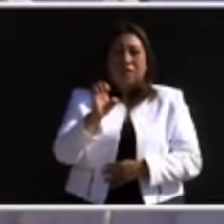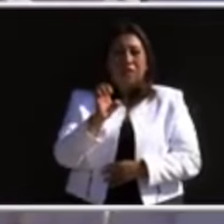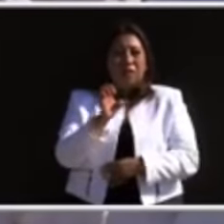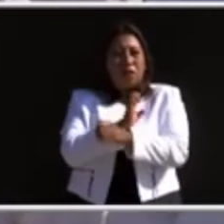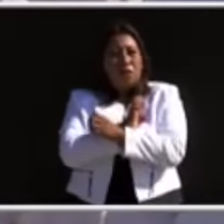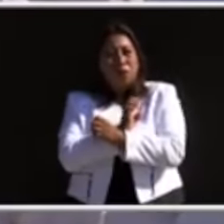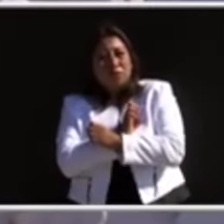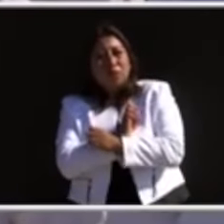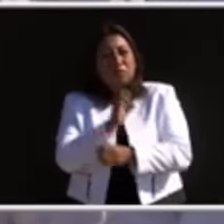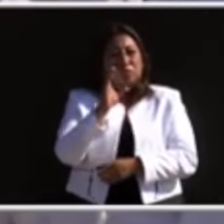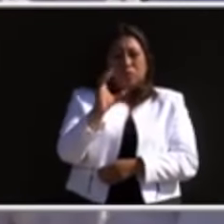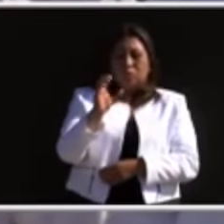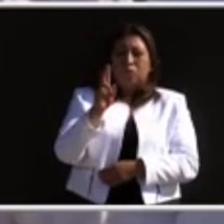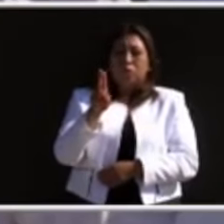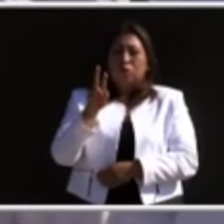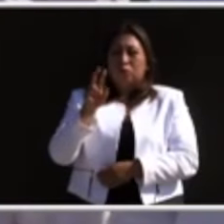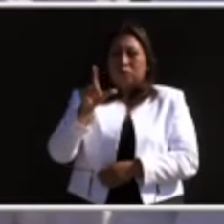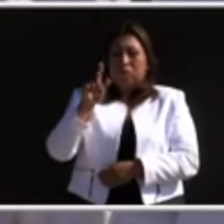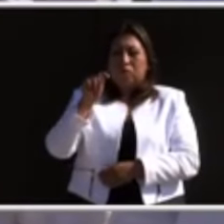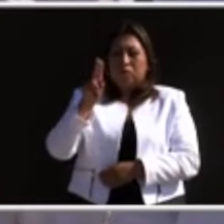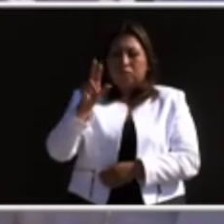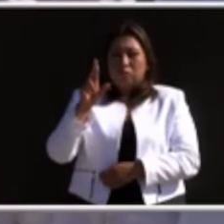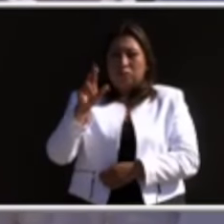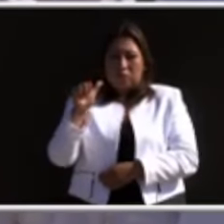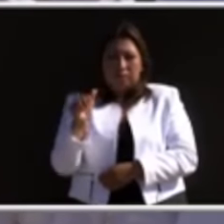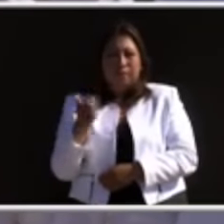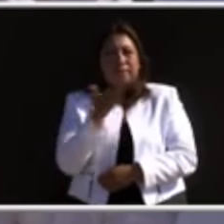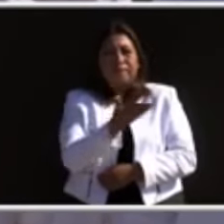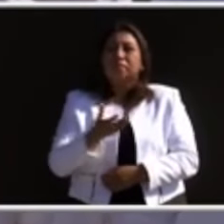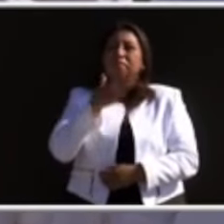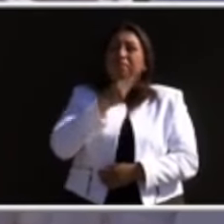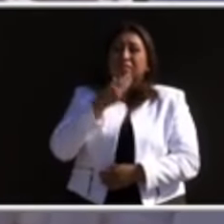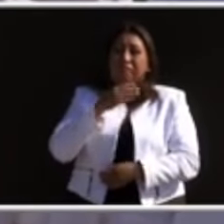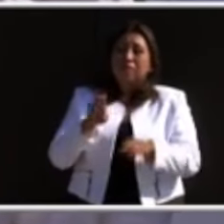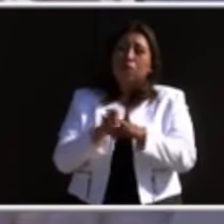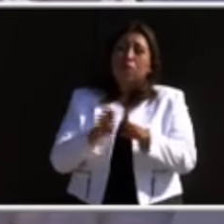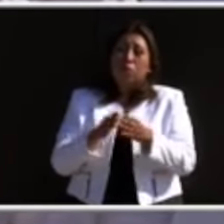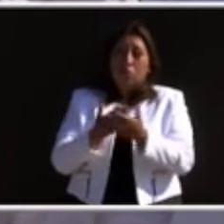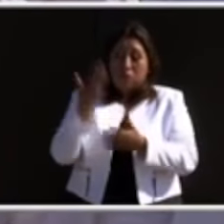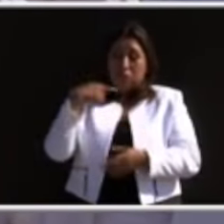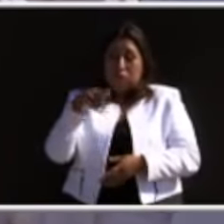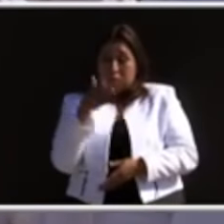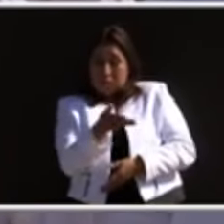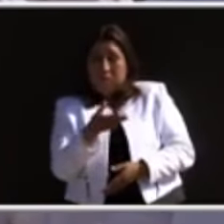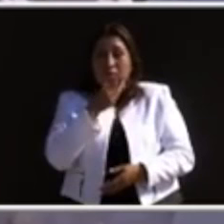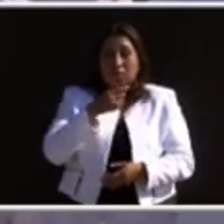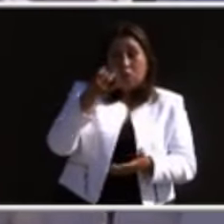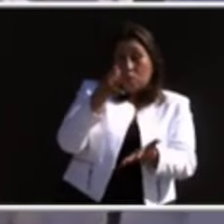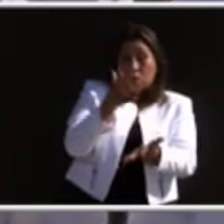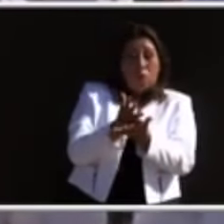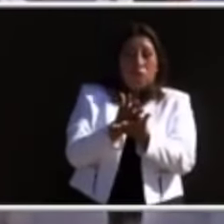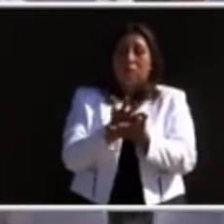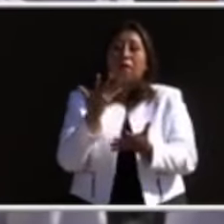Enrique es graduado de la Universidad de Harvard. Es el único violinista mexicano que ha debutado